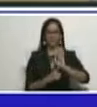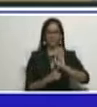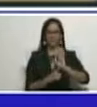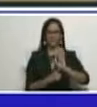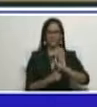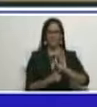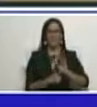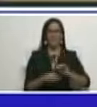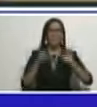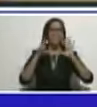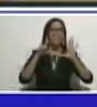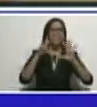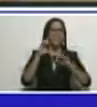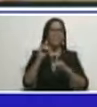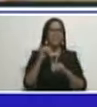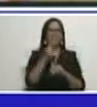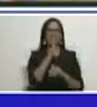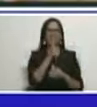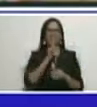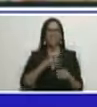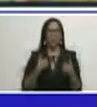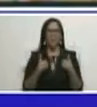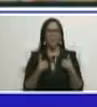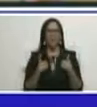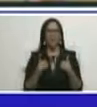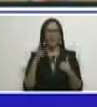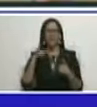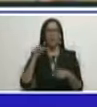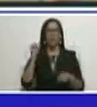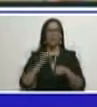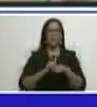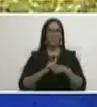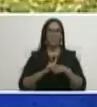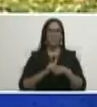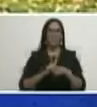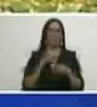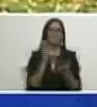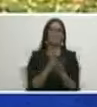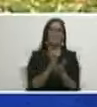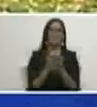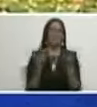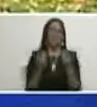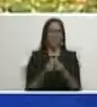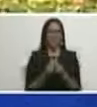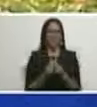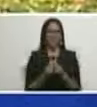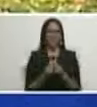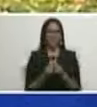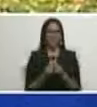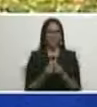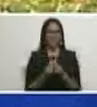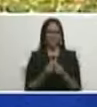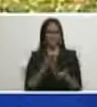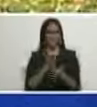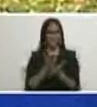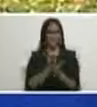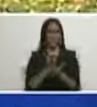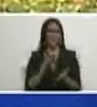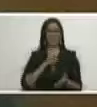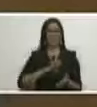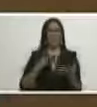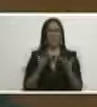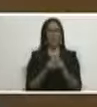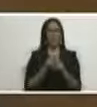70 obras, mira quién está aquí conmigo, que nunca me abandona, que siempre me acompaña, que siempre está con